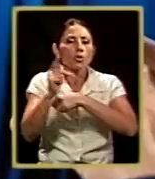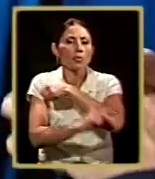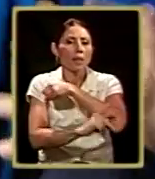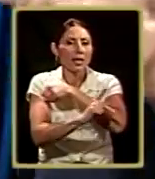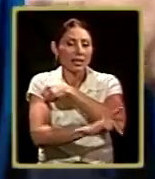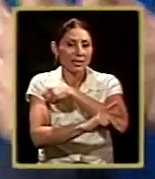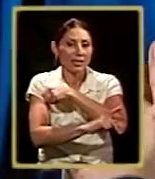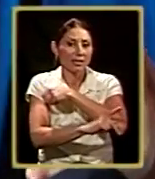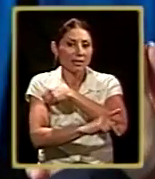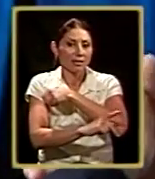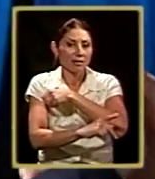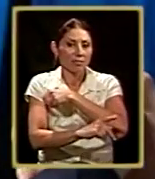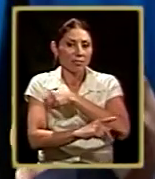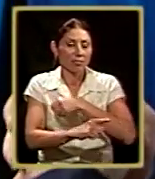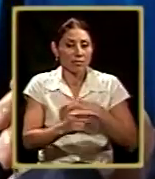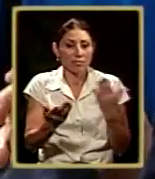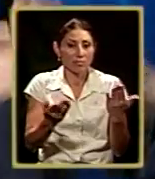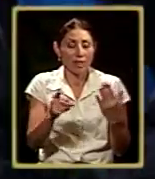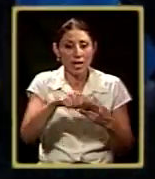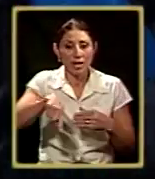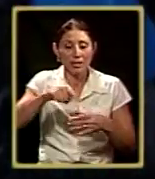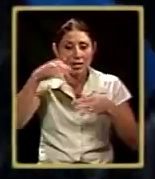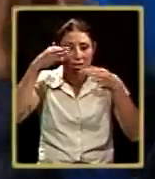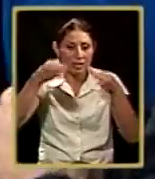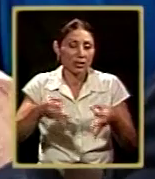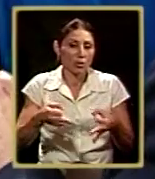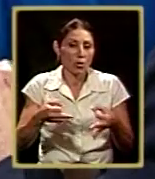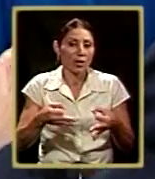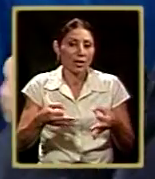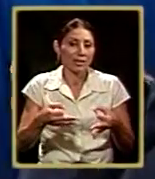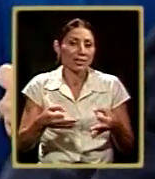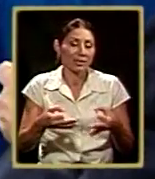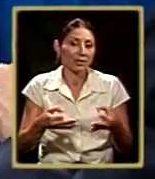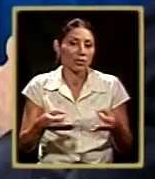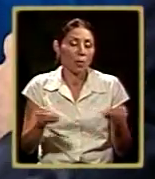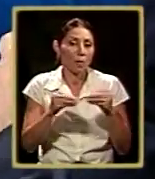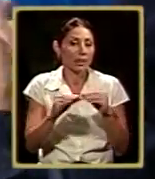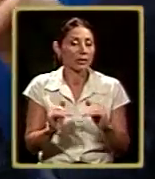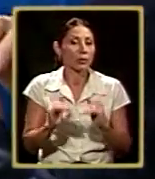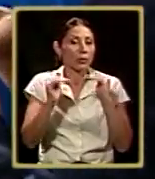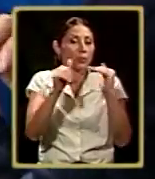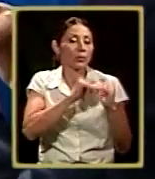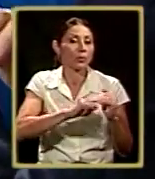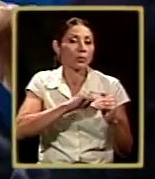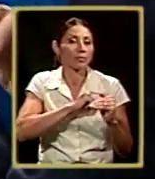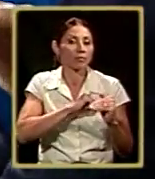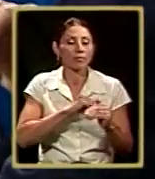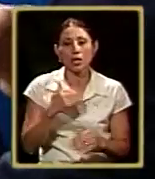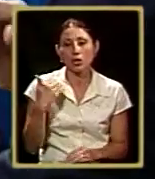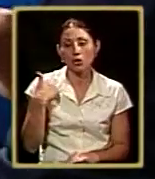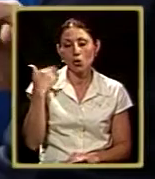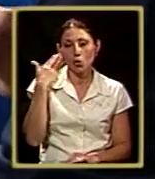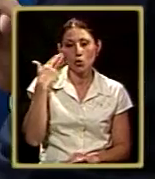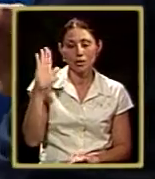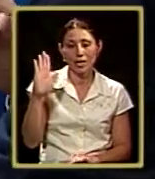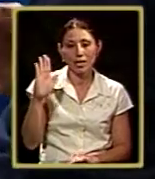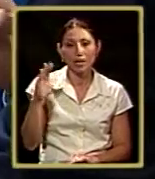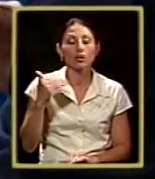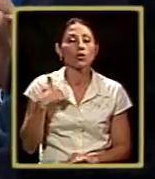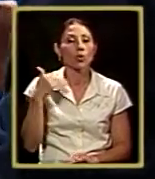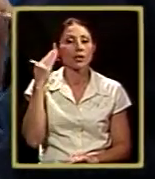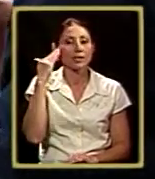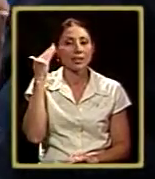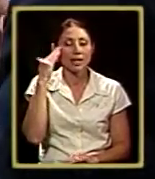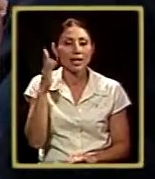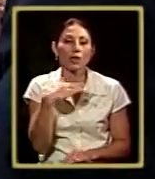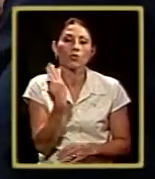tienen suficiente. Además, esas decisiones deben ser más de la jerarquía. Exactamente. Bueno, no sé que estamos